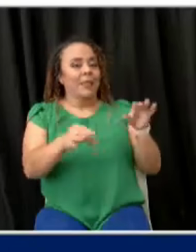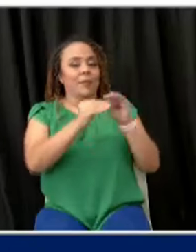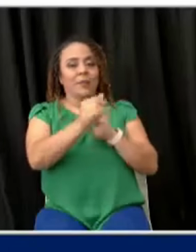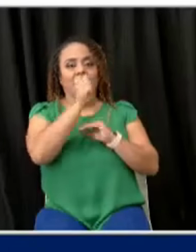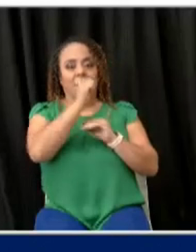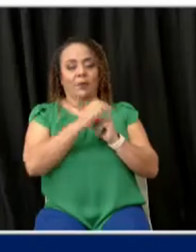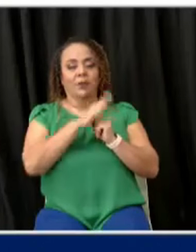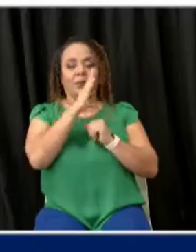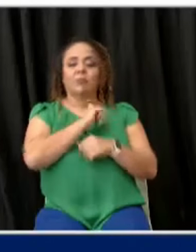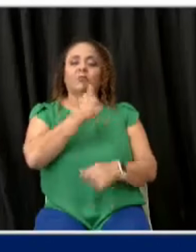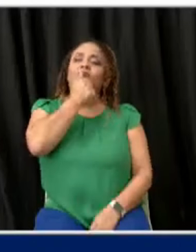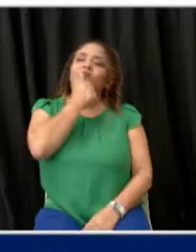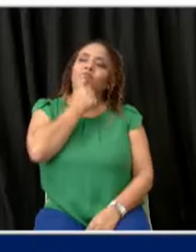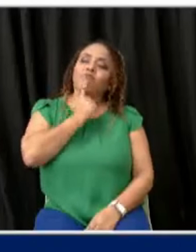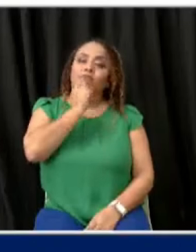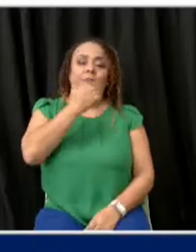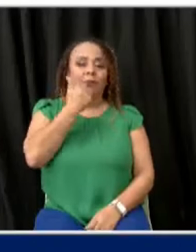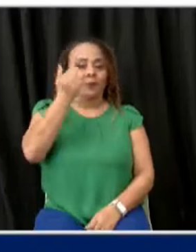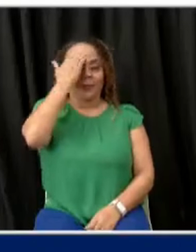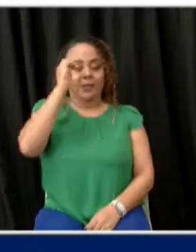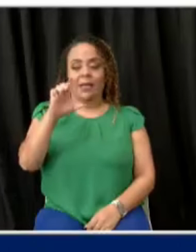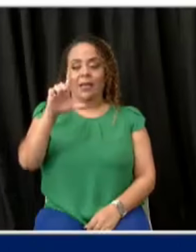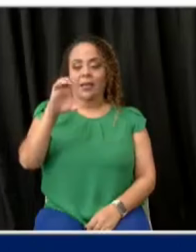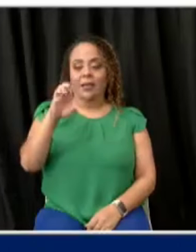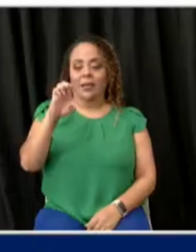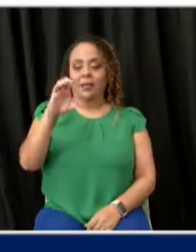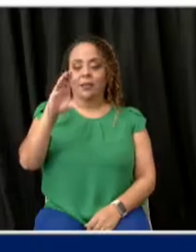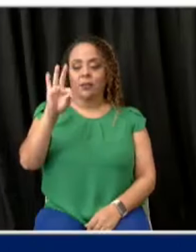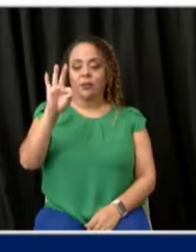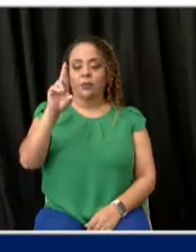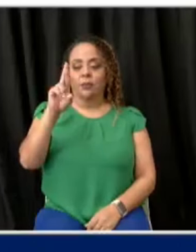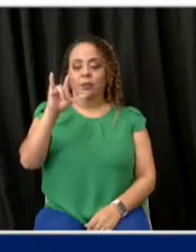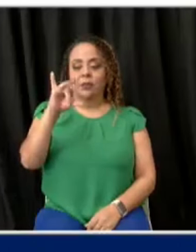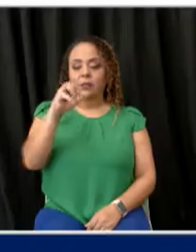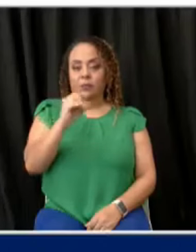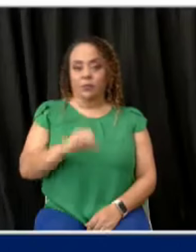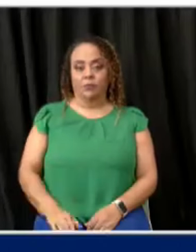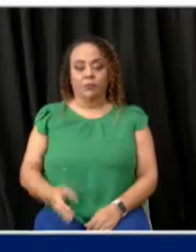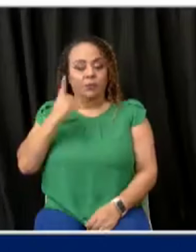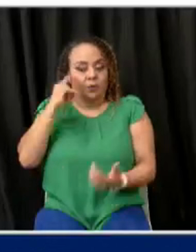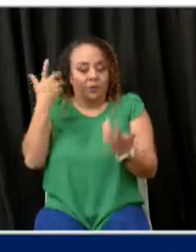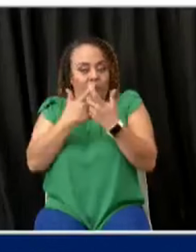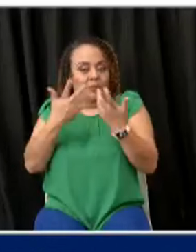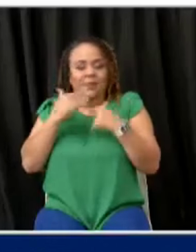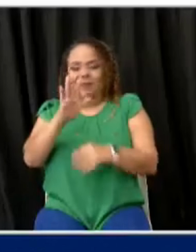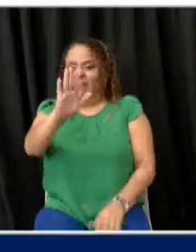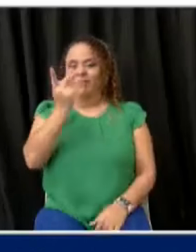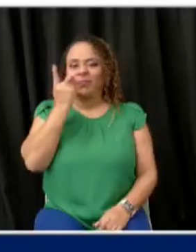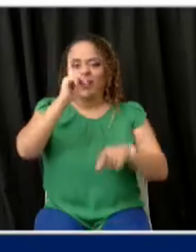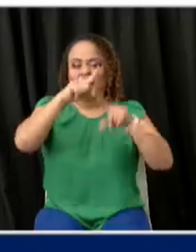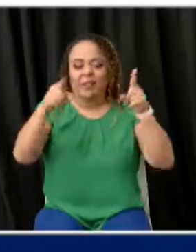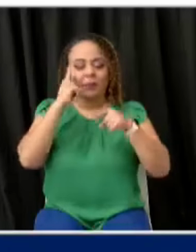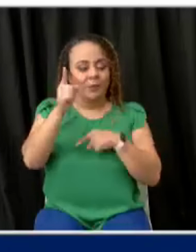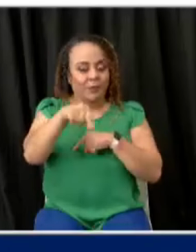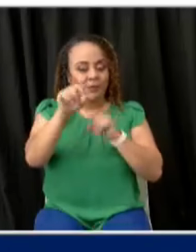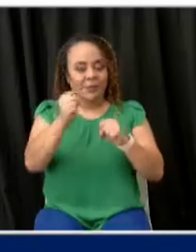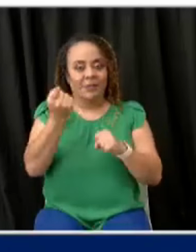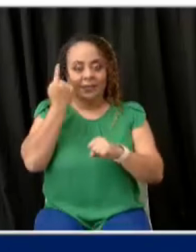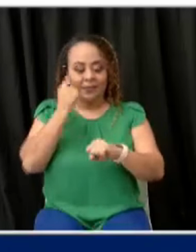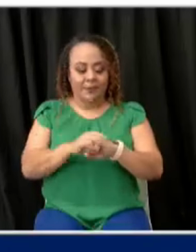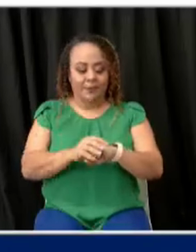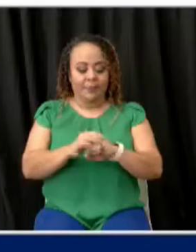y tolera mejor, porque los electrolitos, o sea, esa pérdida de agua la tolera mejor porque está aclimatada. Ahorita vamos a ver una gráfica para que me entiendan lo que